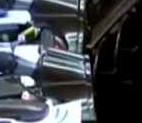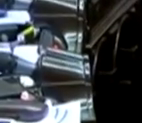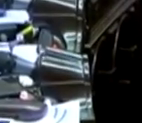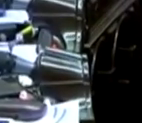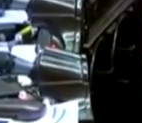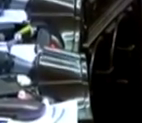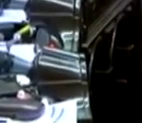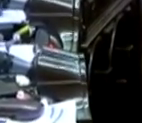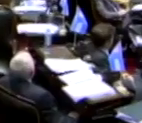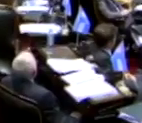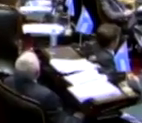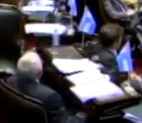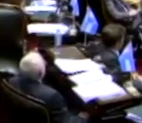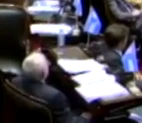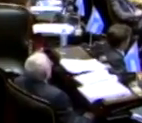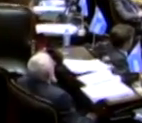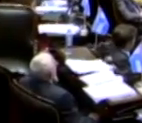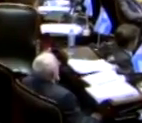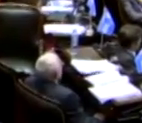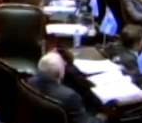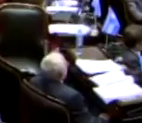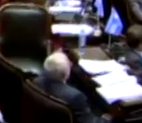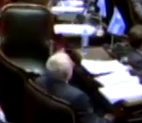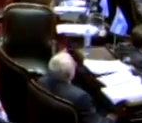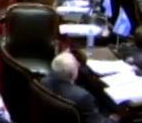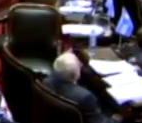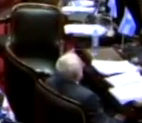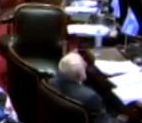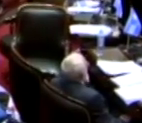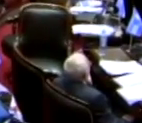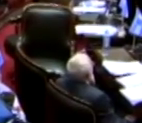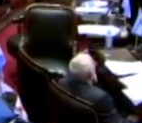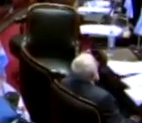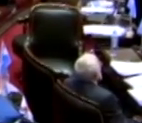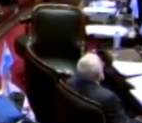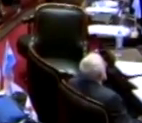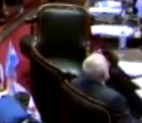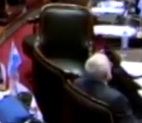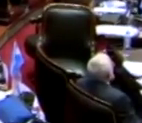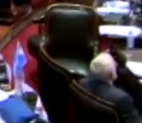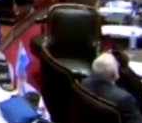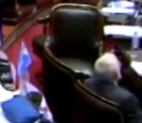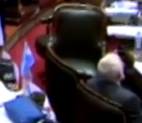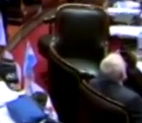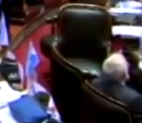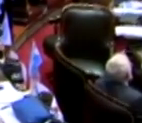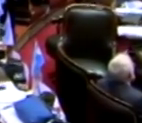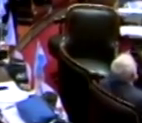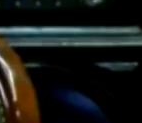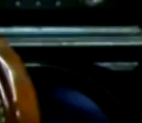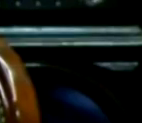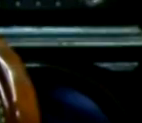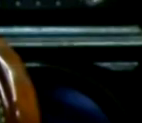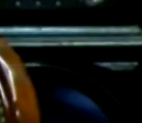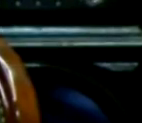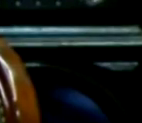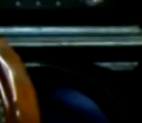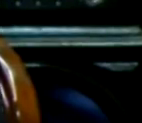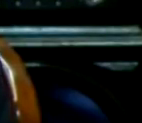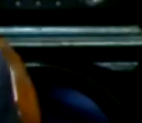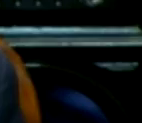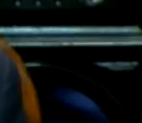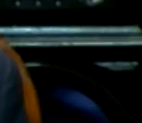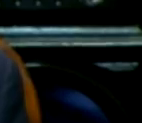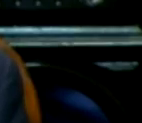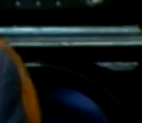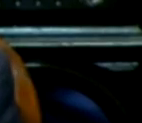crisis, y estoy seguro que en las próximas semanas se reactivará todo el tema de manifestaciones que habíamos visto en los últimos meses. Entonces, en concreto,